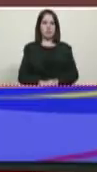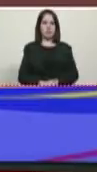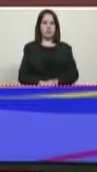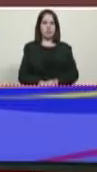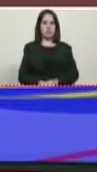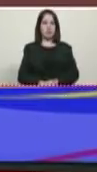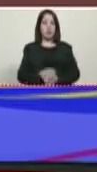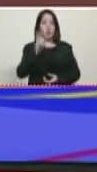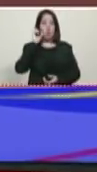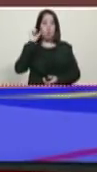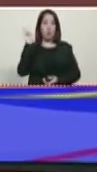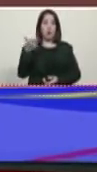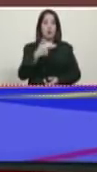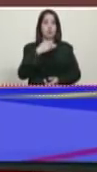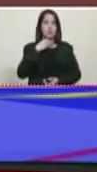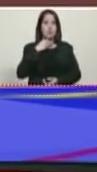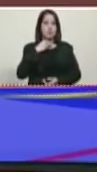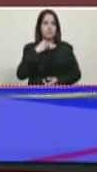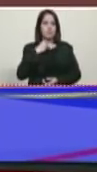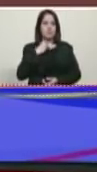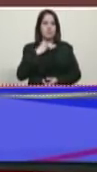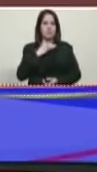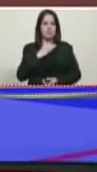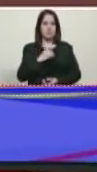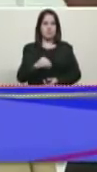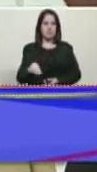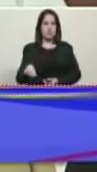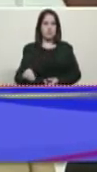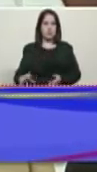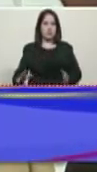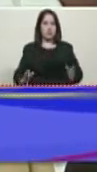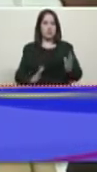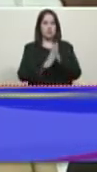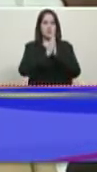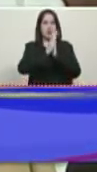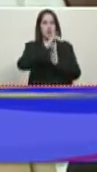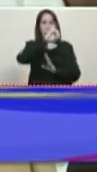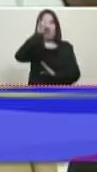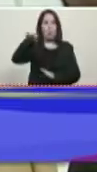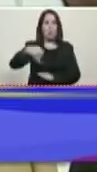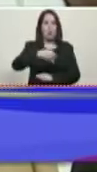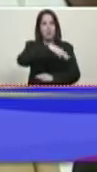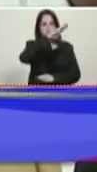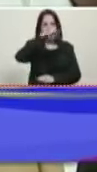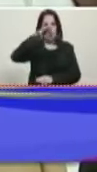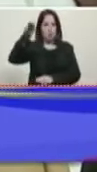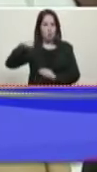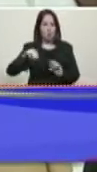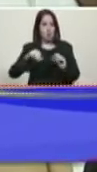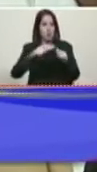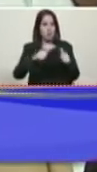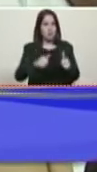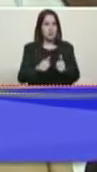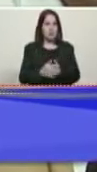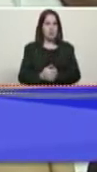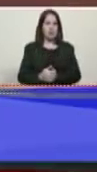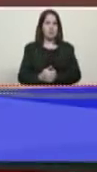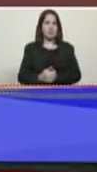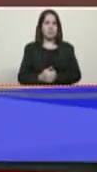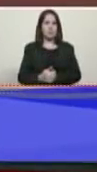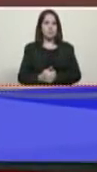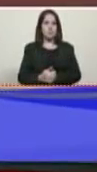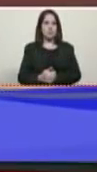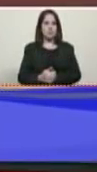estado guárico las ciudades de san juan de los morros y calabozos para arrancar en